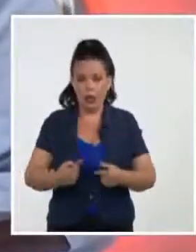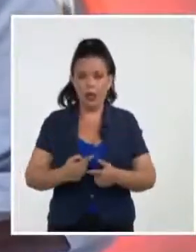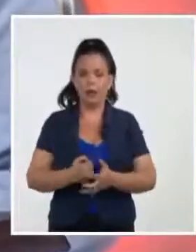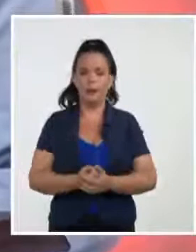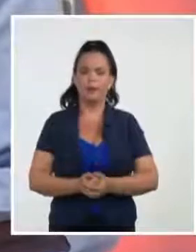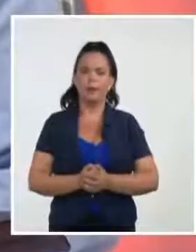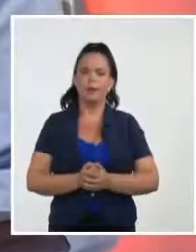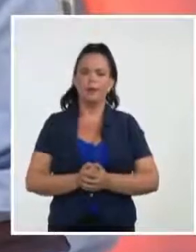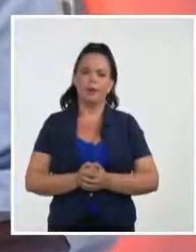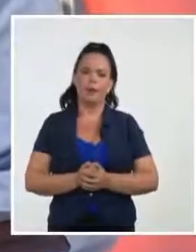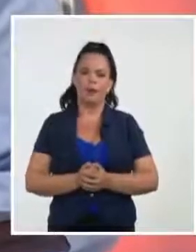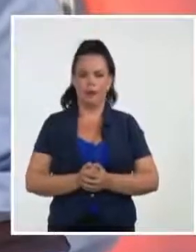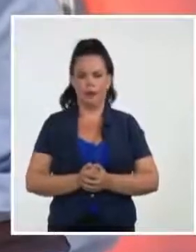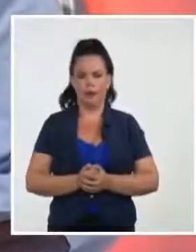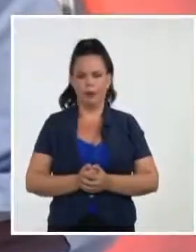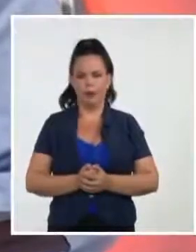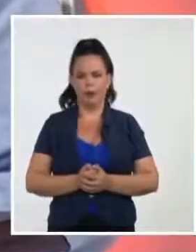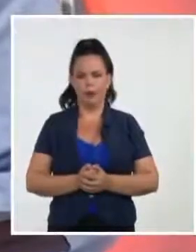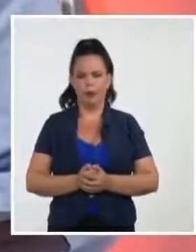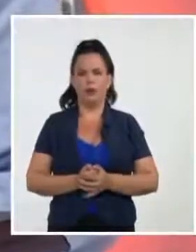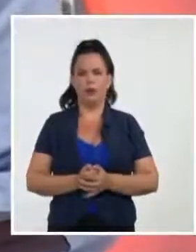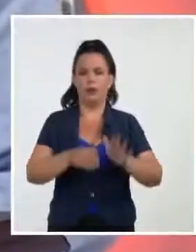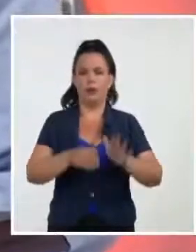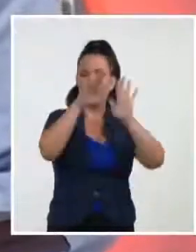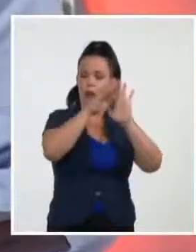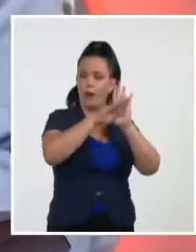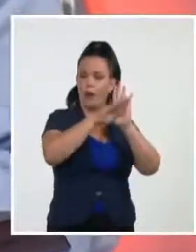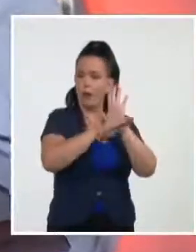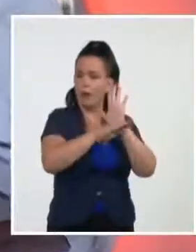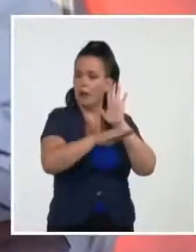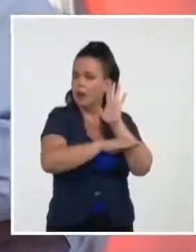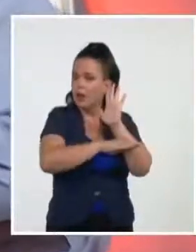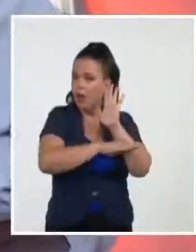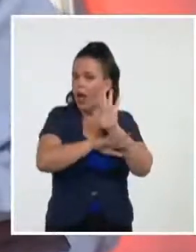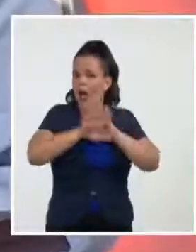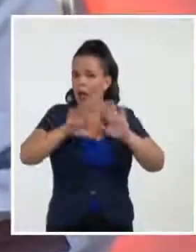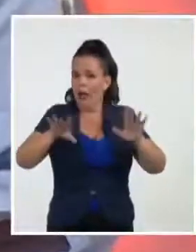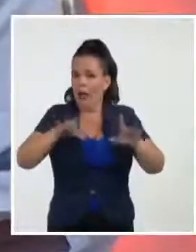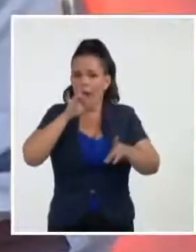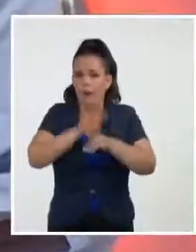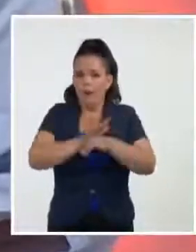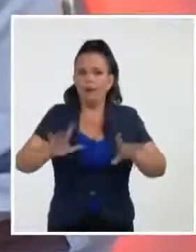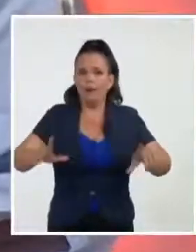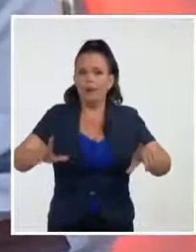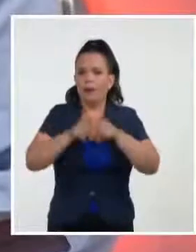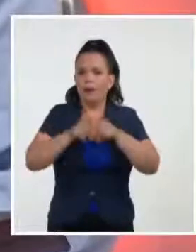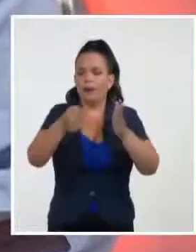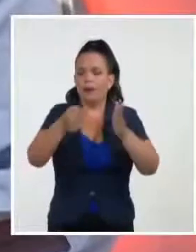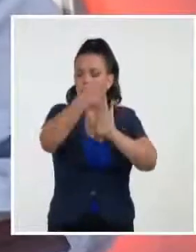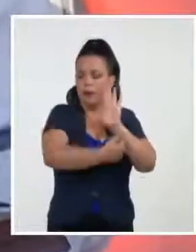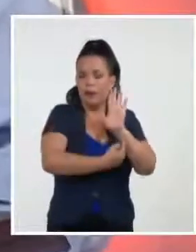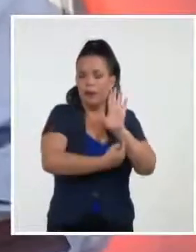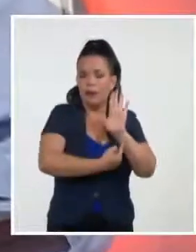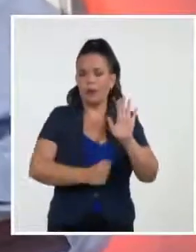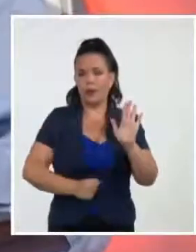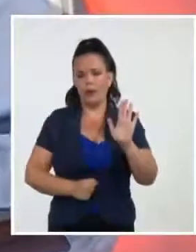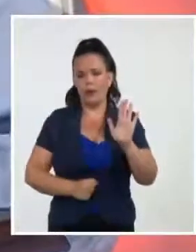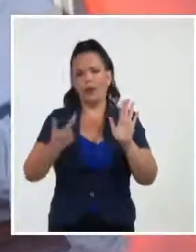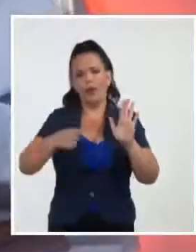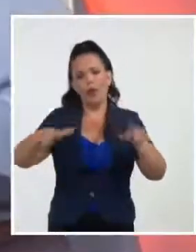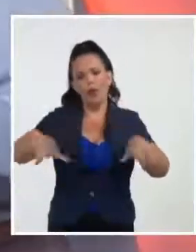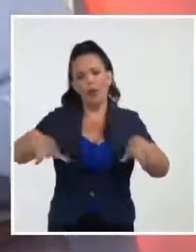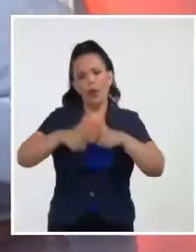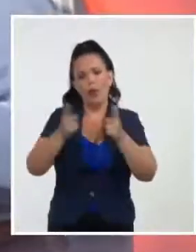de vista de los protocolos que se están aplicando ya y que hay un grupo de interrogantes en la población, tienen que ver con